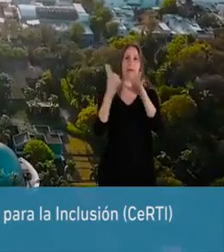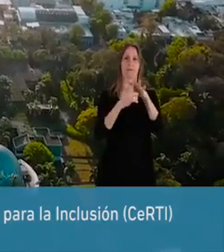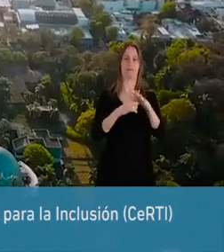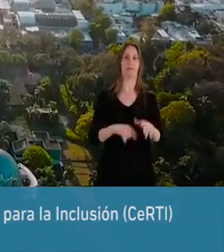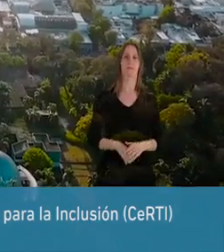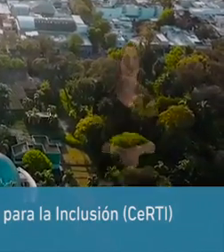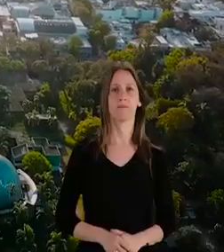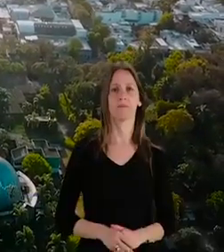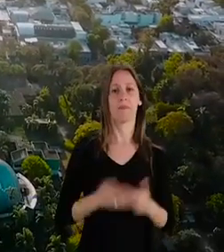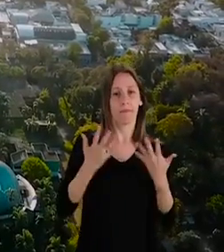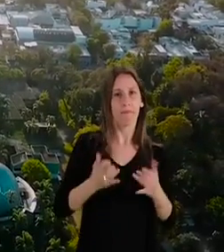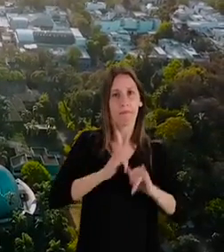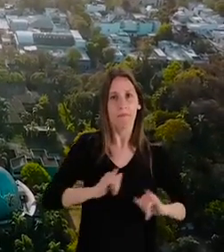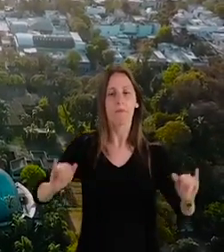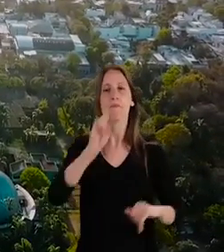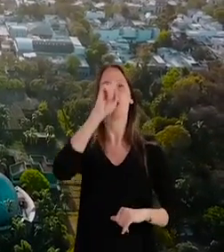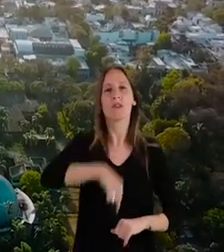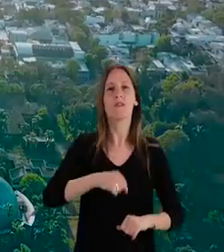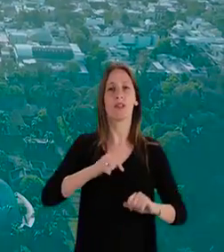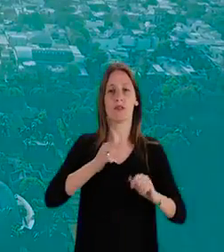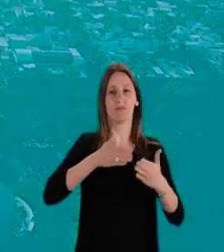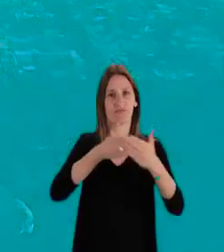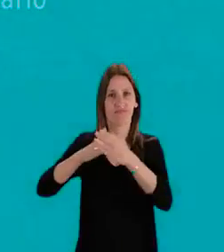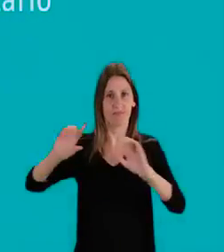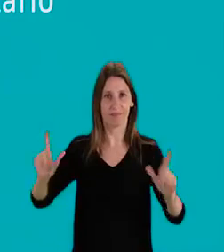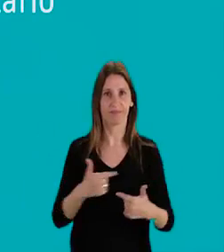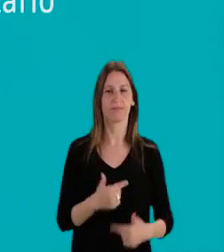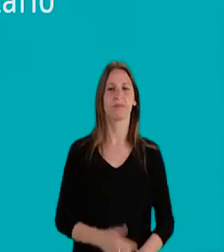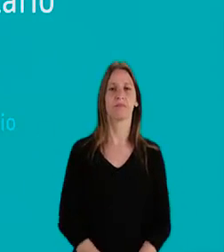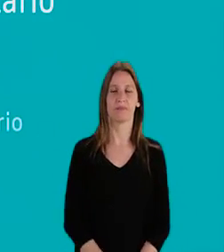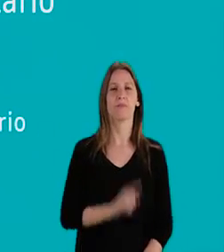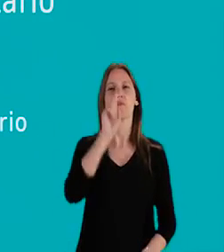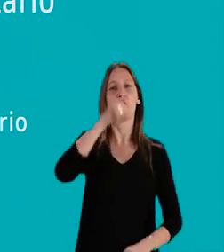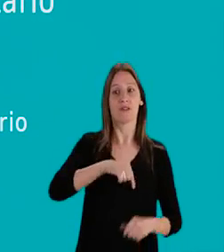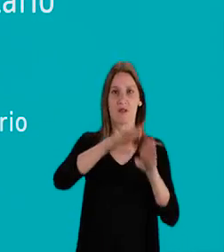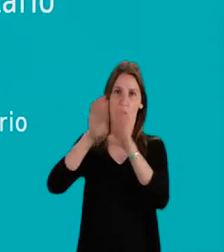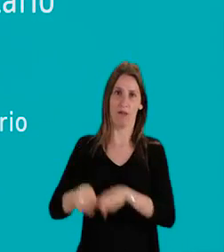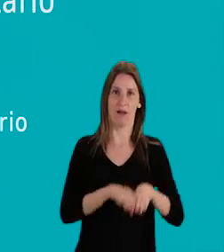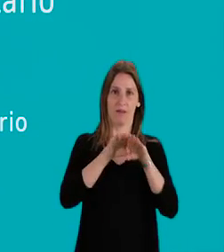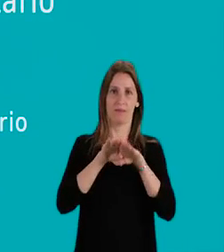Promovemos un Montevideo sin barreras. Montevideo igualitario.